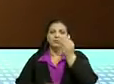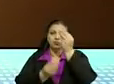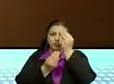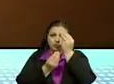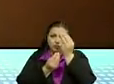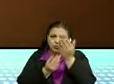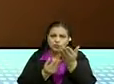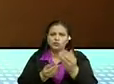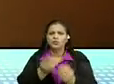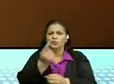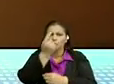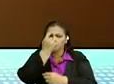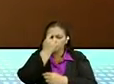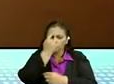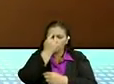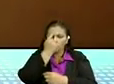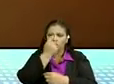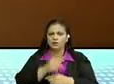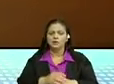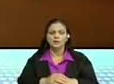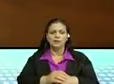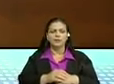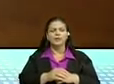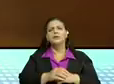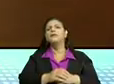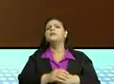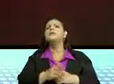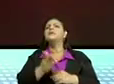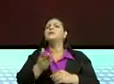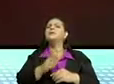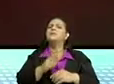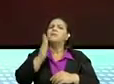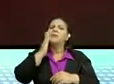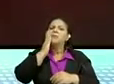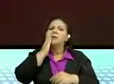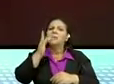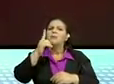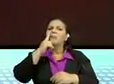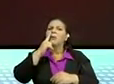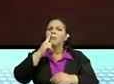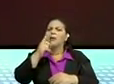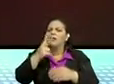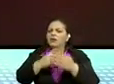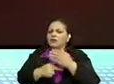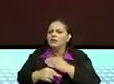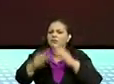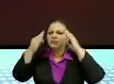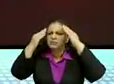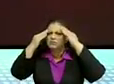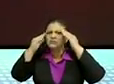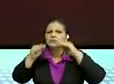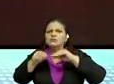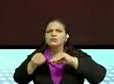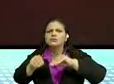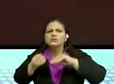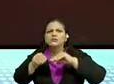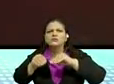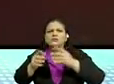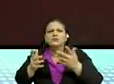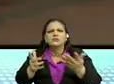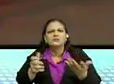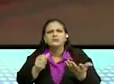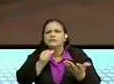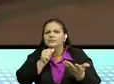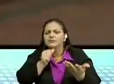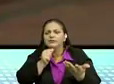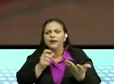a reflexionar sobre qué está pasando en el seno de nuestras familias y de nuestros hogares. Falta comunicación.